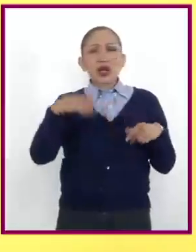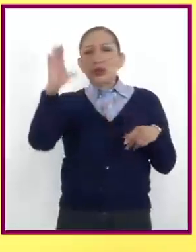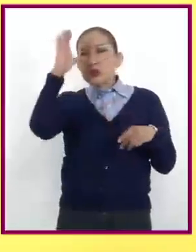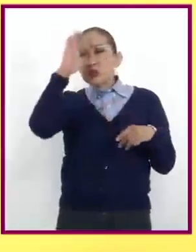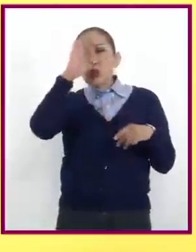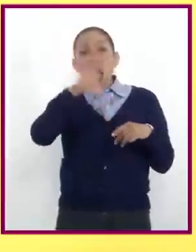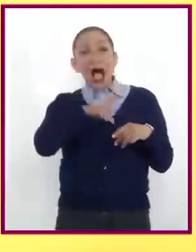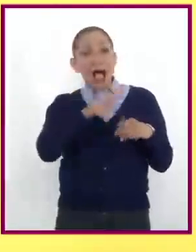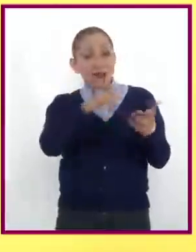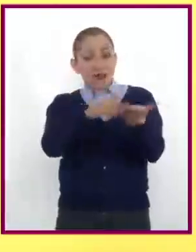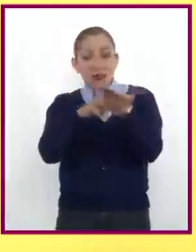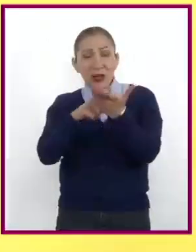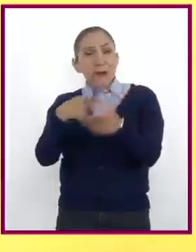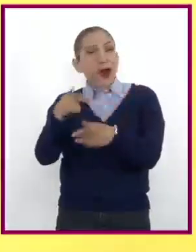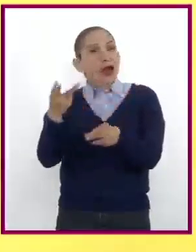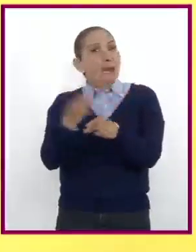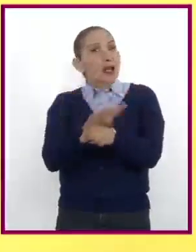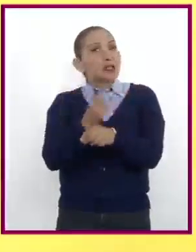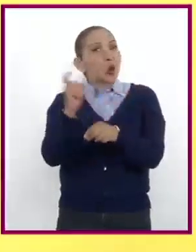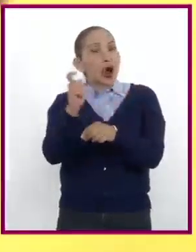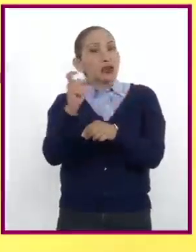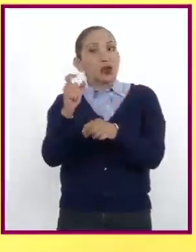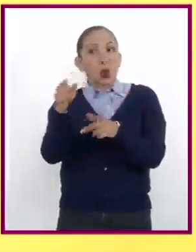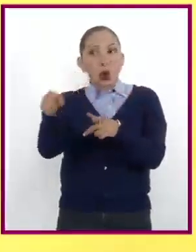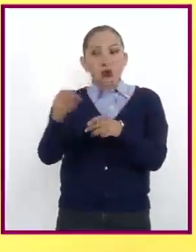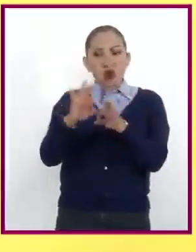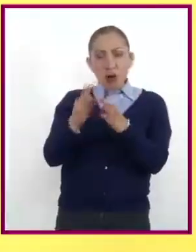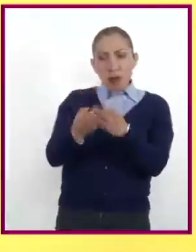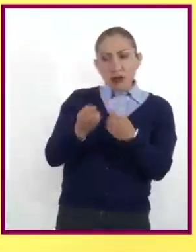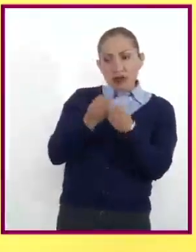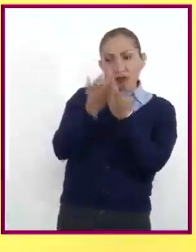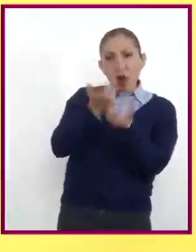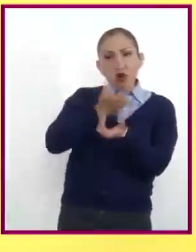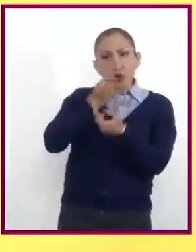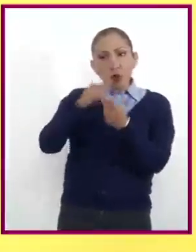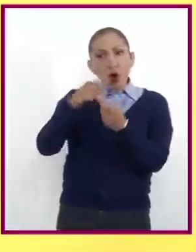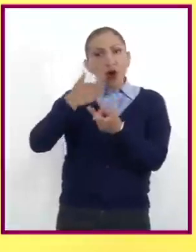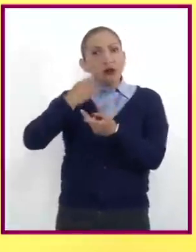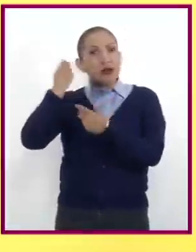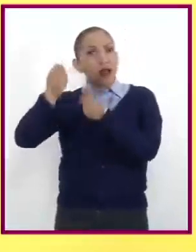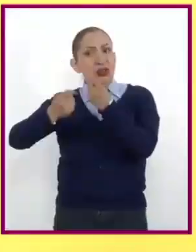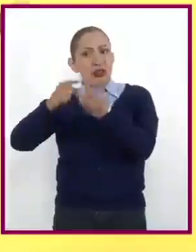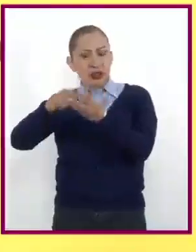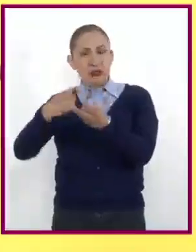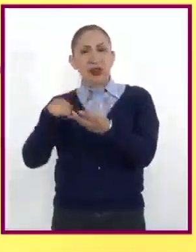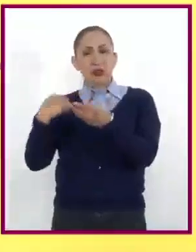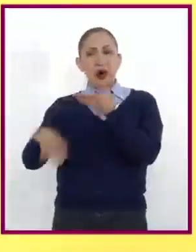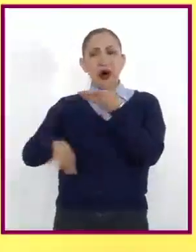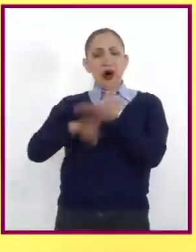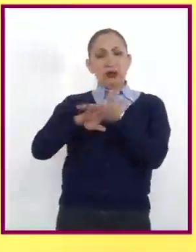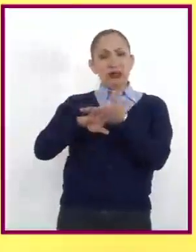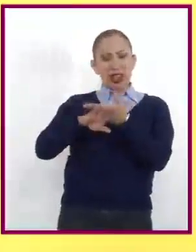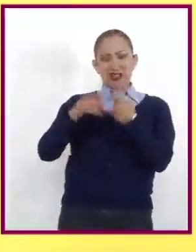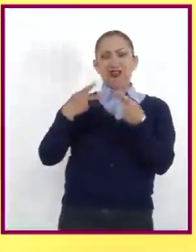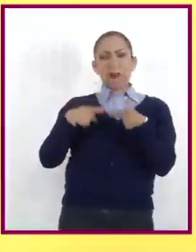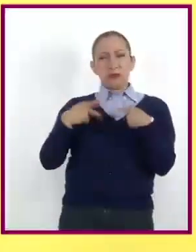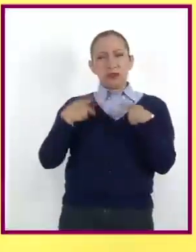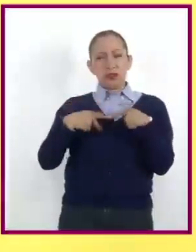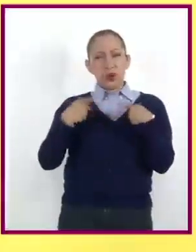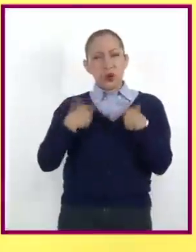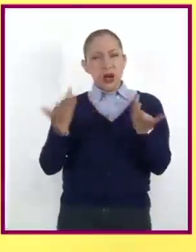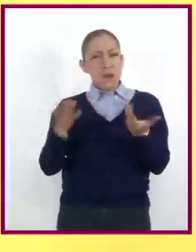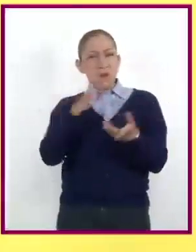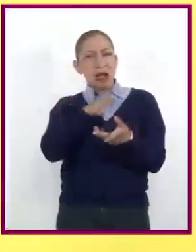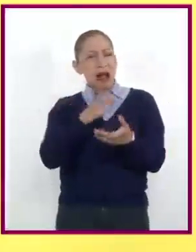formas, pero ¿qué pasa cuando formas de expresión, costumbres o tradiciones atentan contra la dignidad y los derechos de